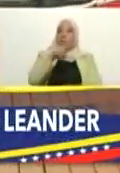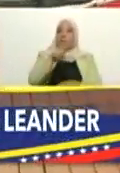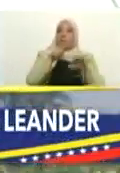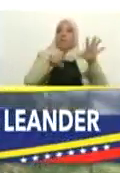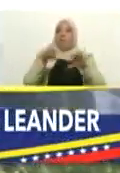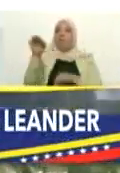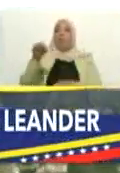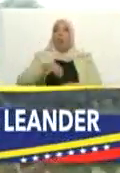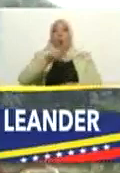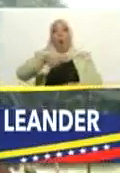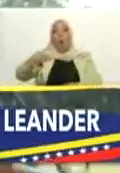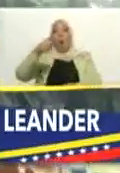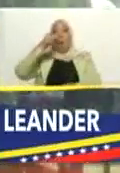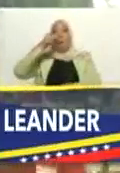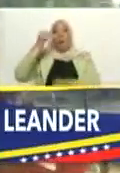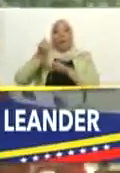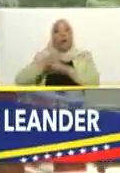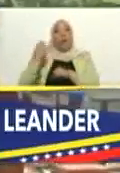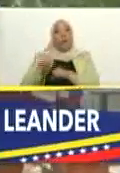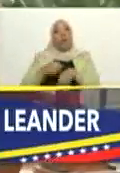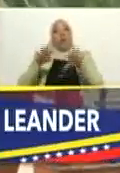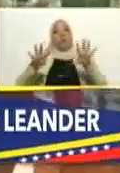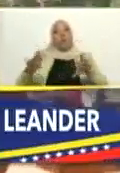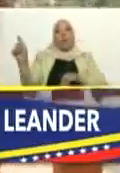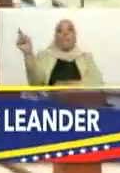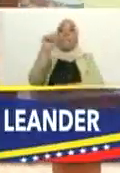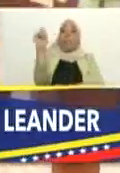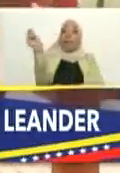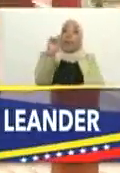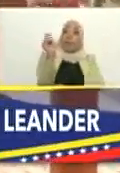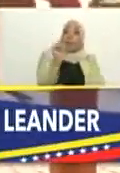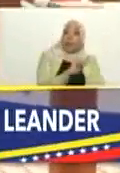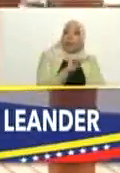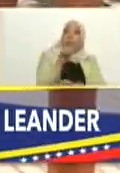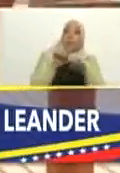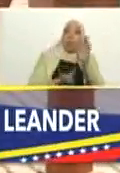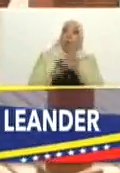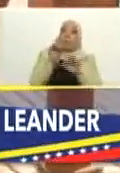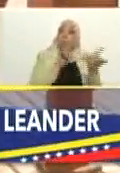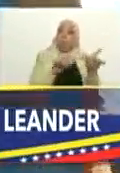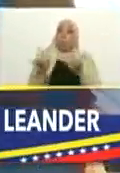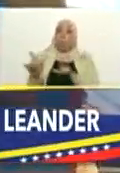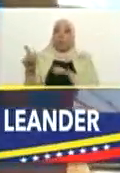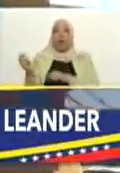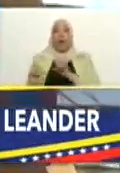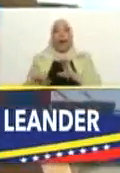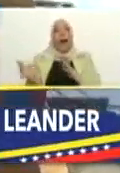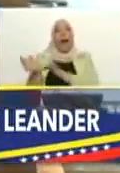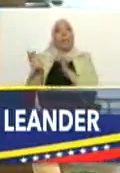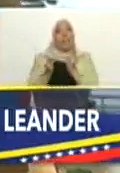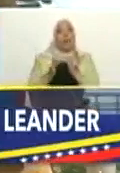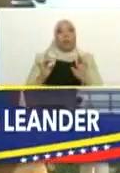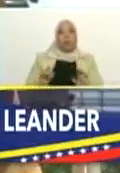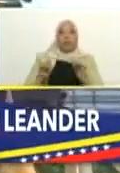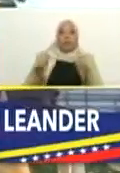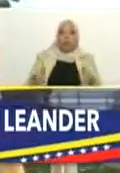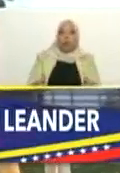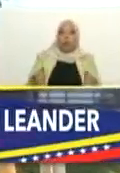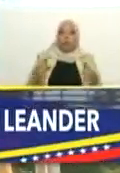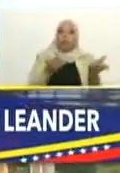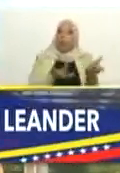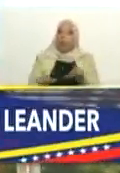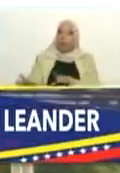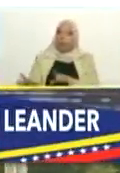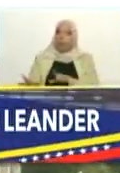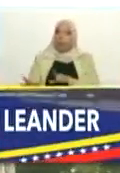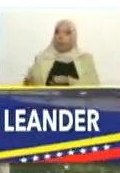160 hombres trabajando durante 9 meses. Comenzamos su restauración en el mes de abril y terminamos su restauración